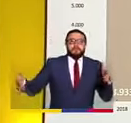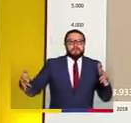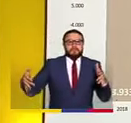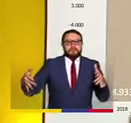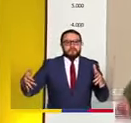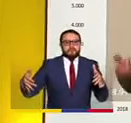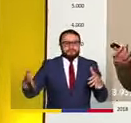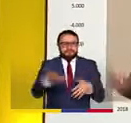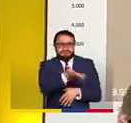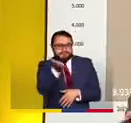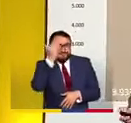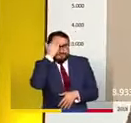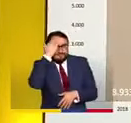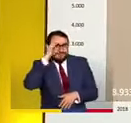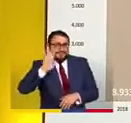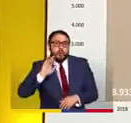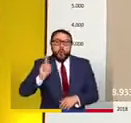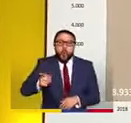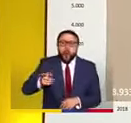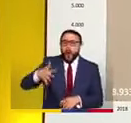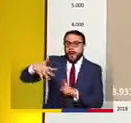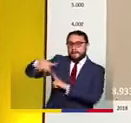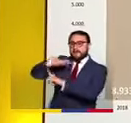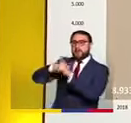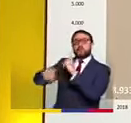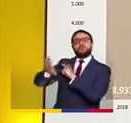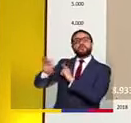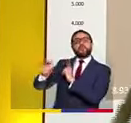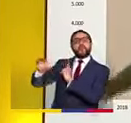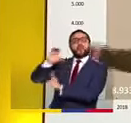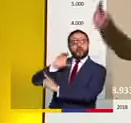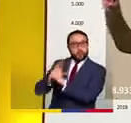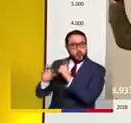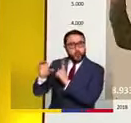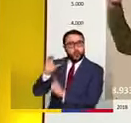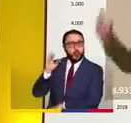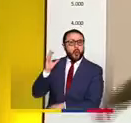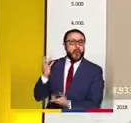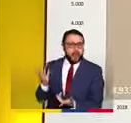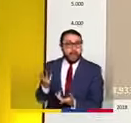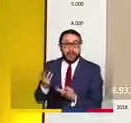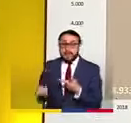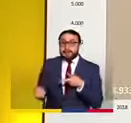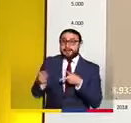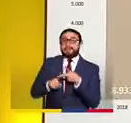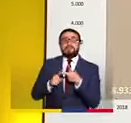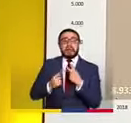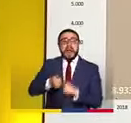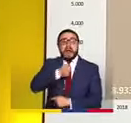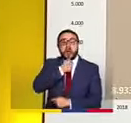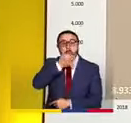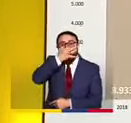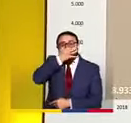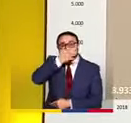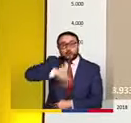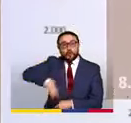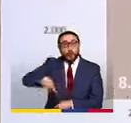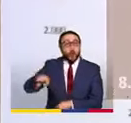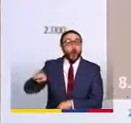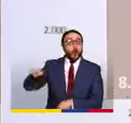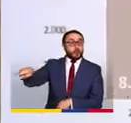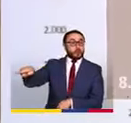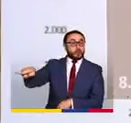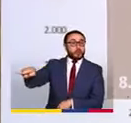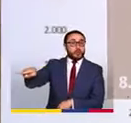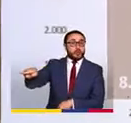porque hay unas razones culturales y porque hay un agua de mala calidad